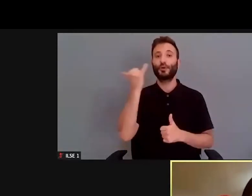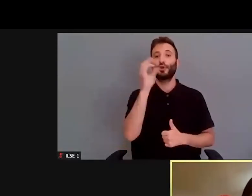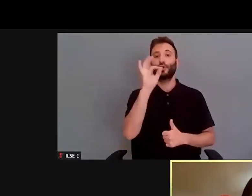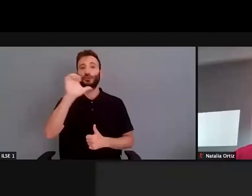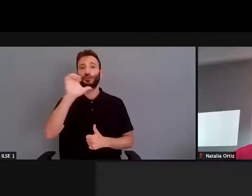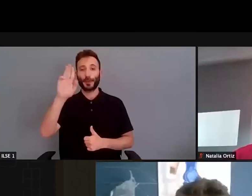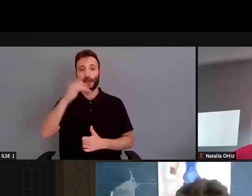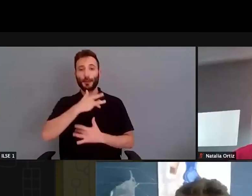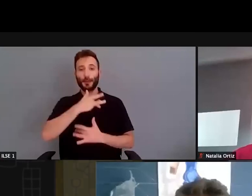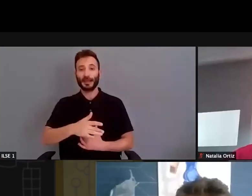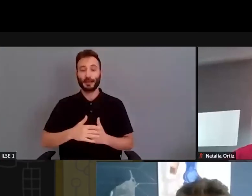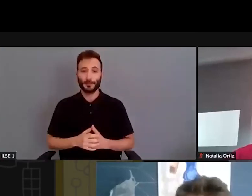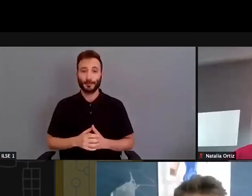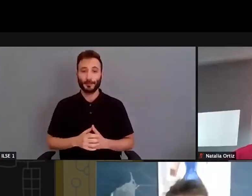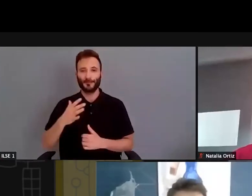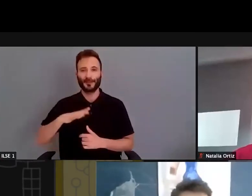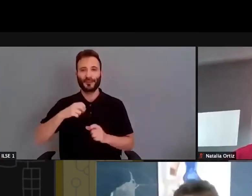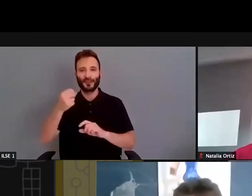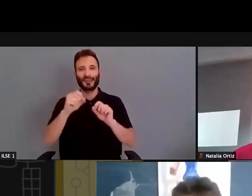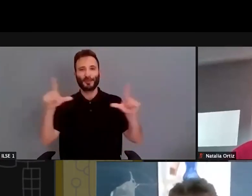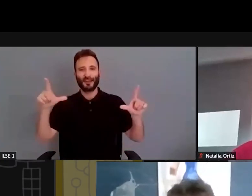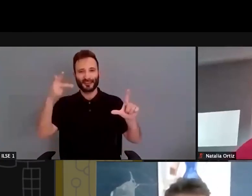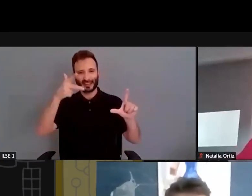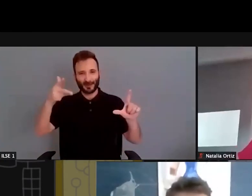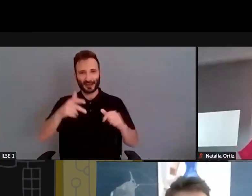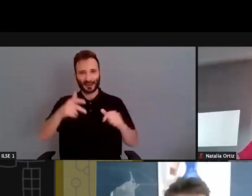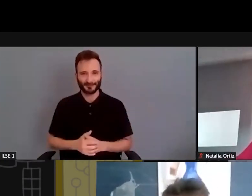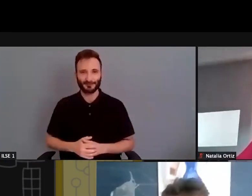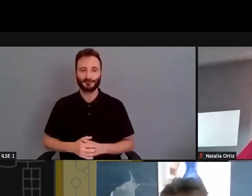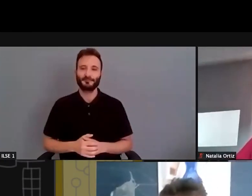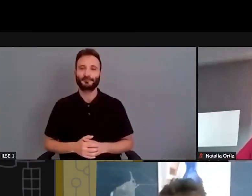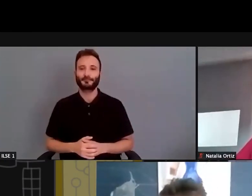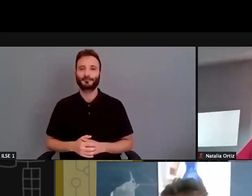favor, conéctate ahora, ya, nos vemos todos. Hola.